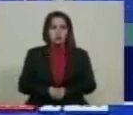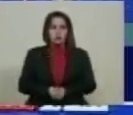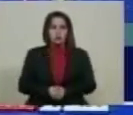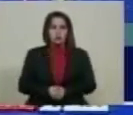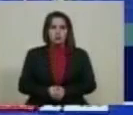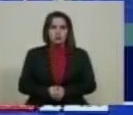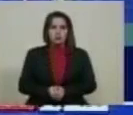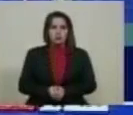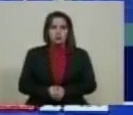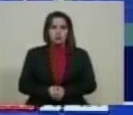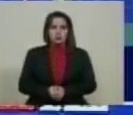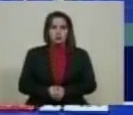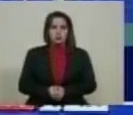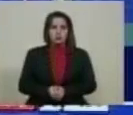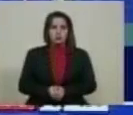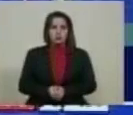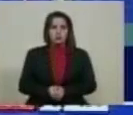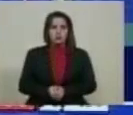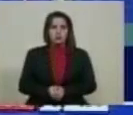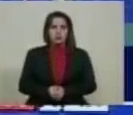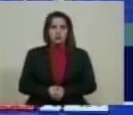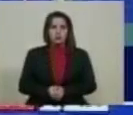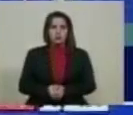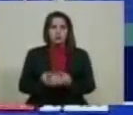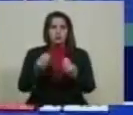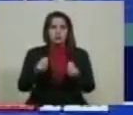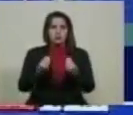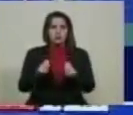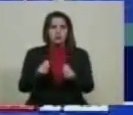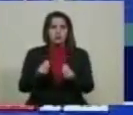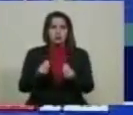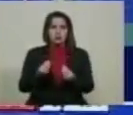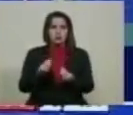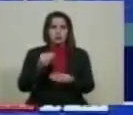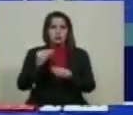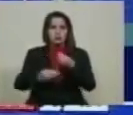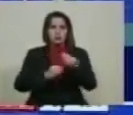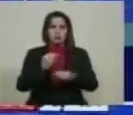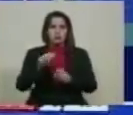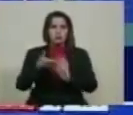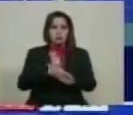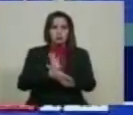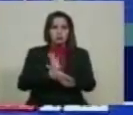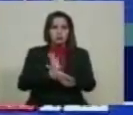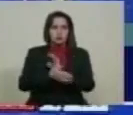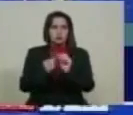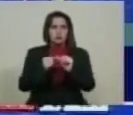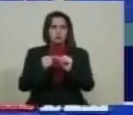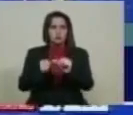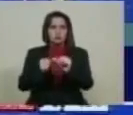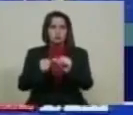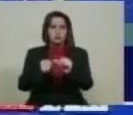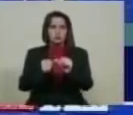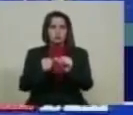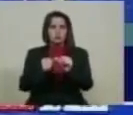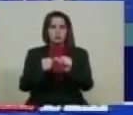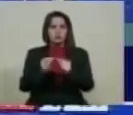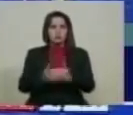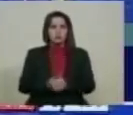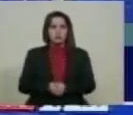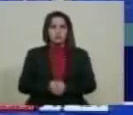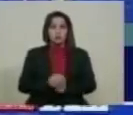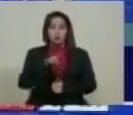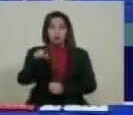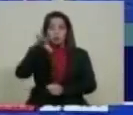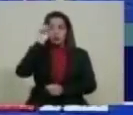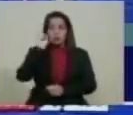una rivalidad por aquí, entre un alcalde, una alcaldesa, con un gobernador o una gobernadora. ¿Ustedes me